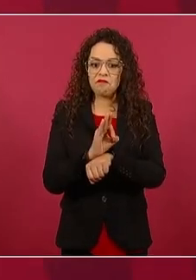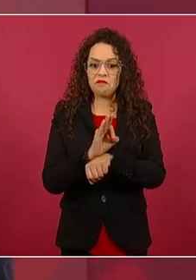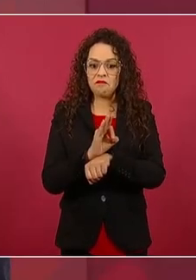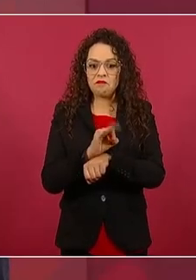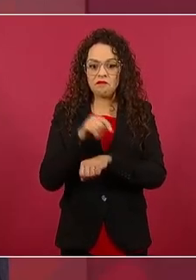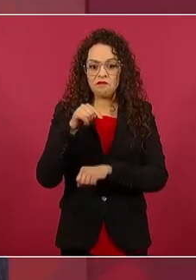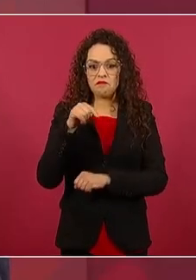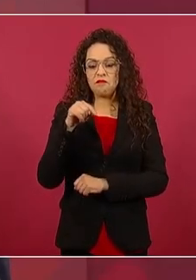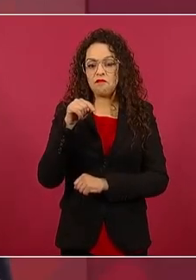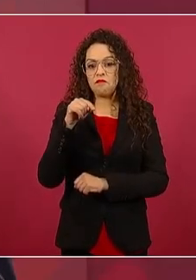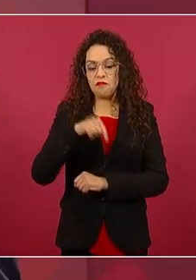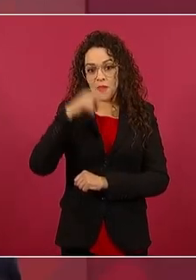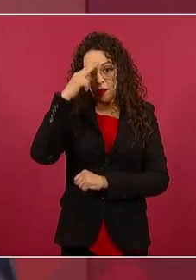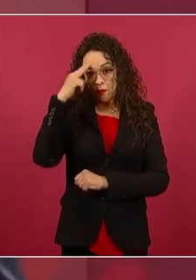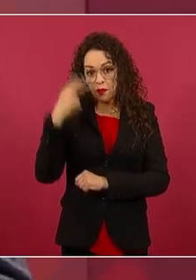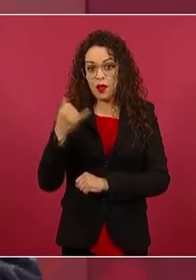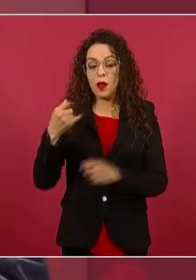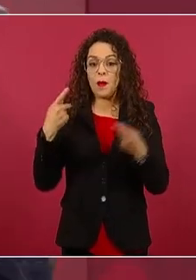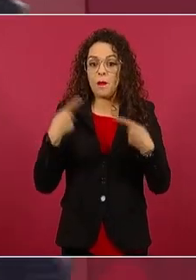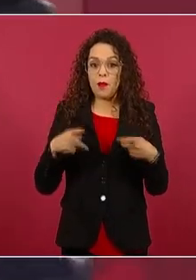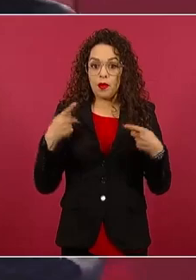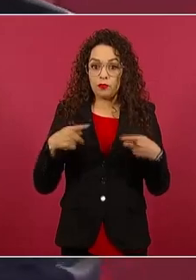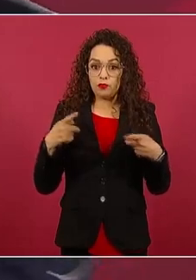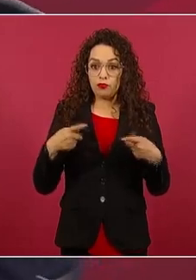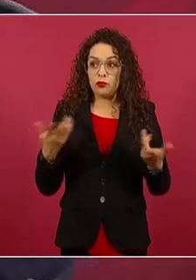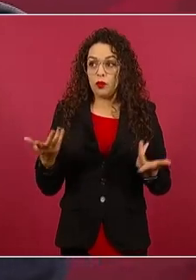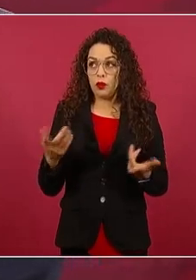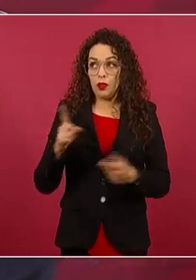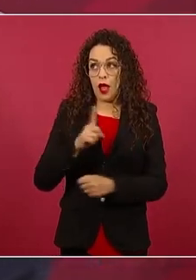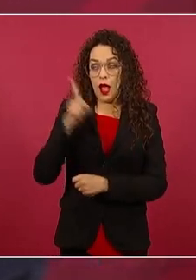nuestros paisanos latinoamericanos